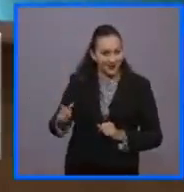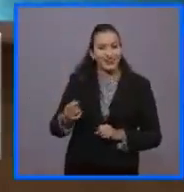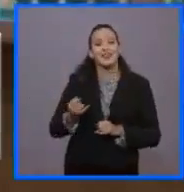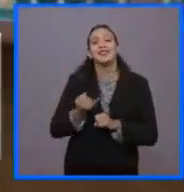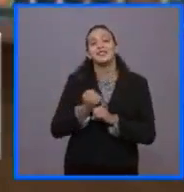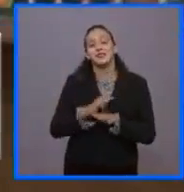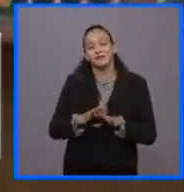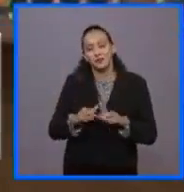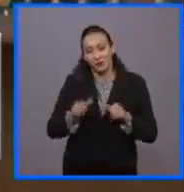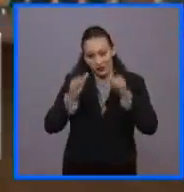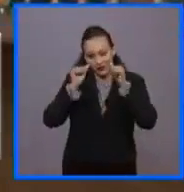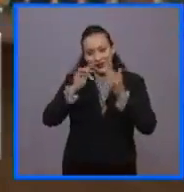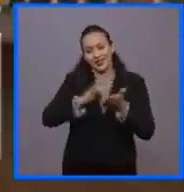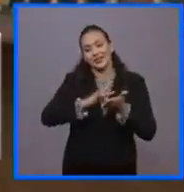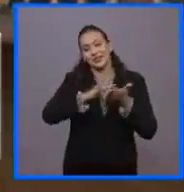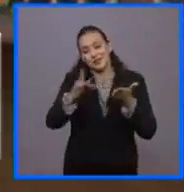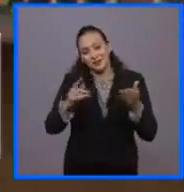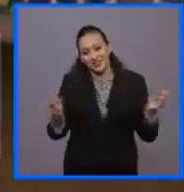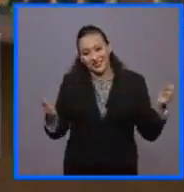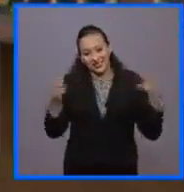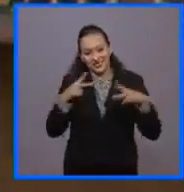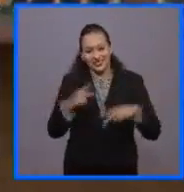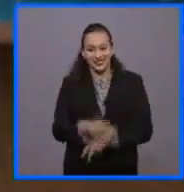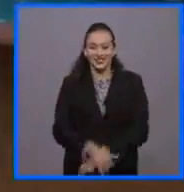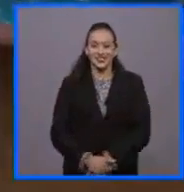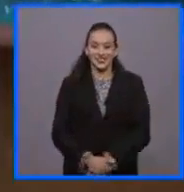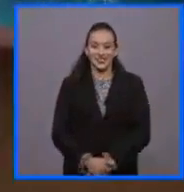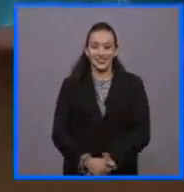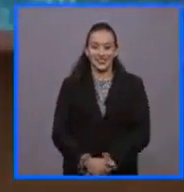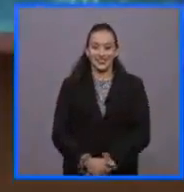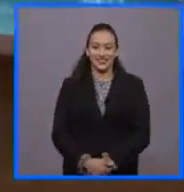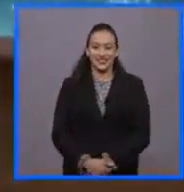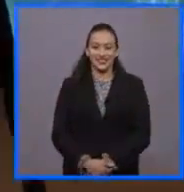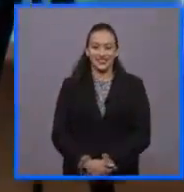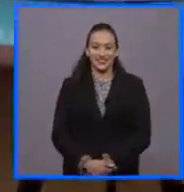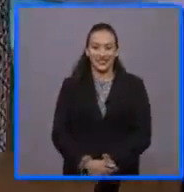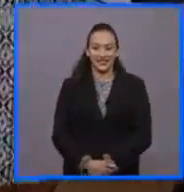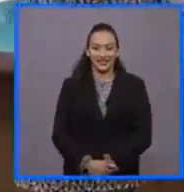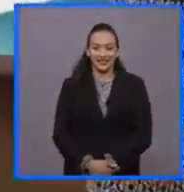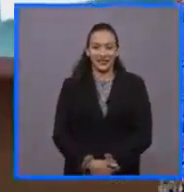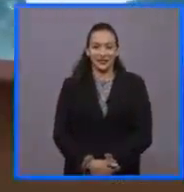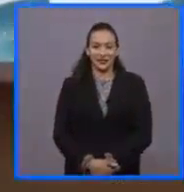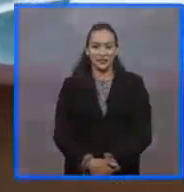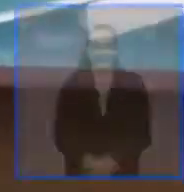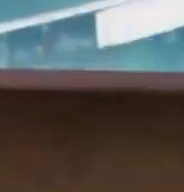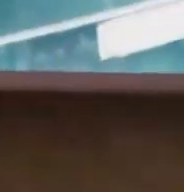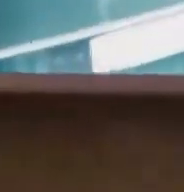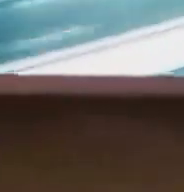que disfrute su tarde de martes. Hasta pronto.